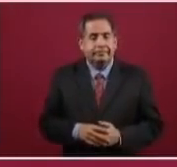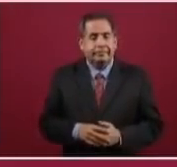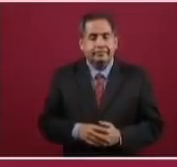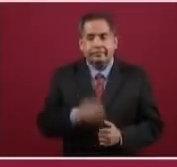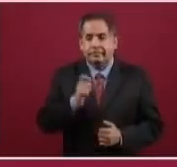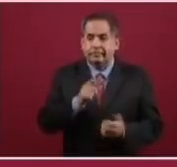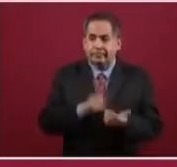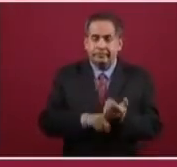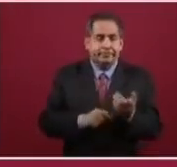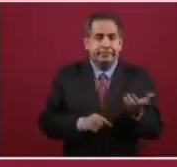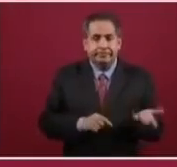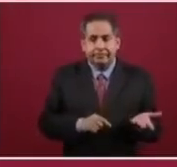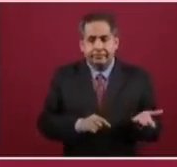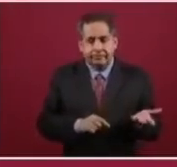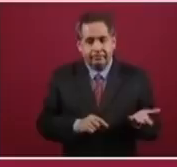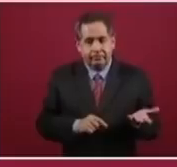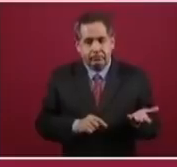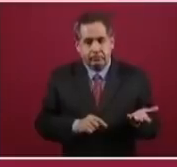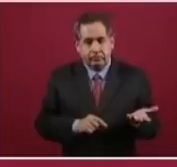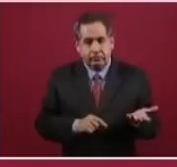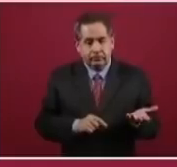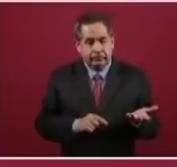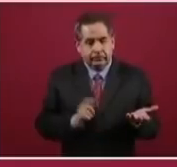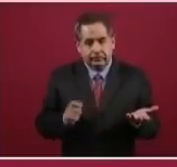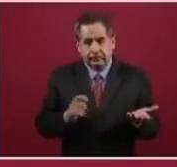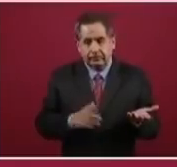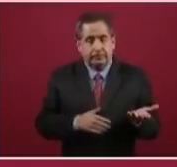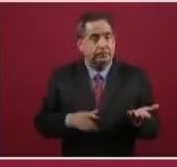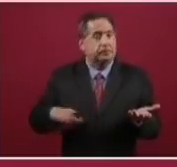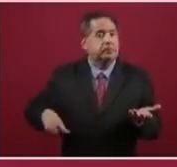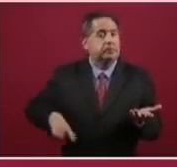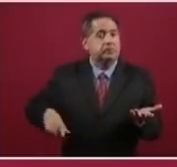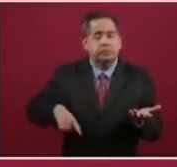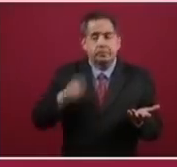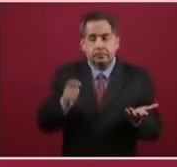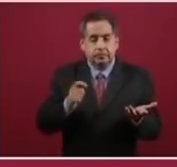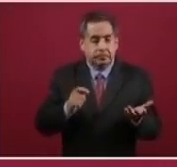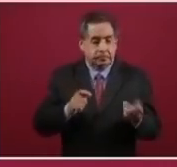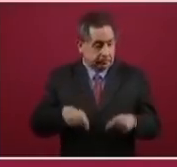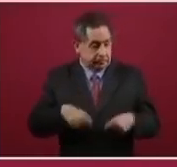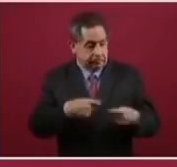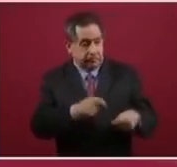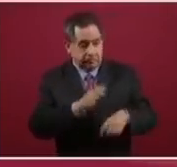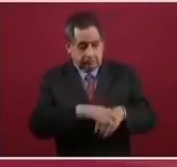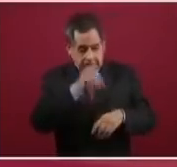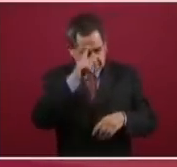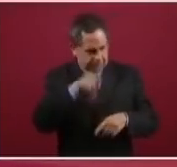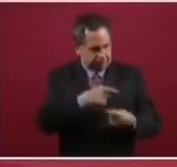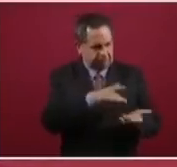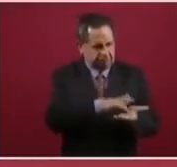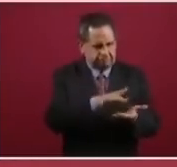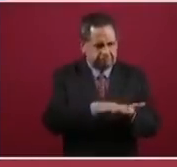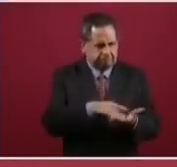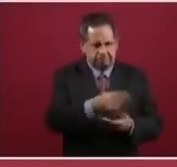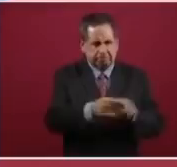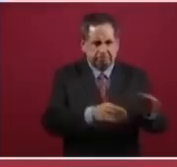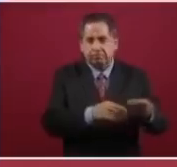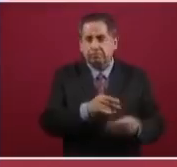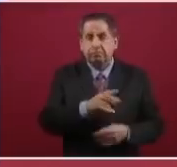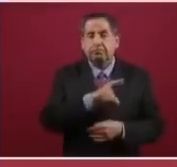de qué si el gobierno les daba facilidades a los